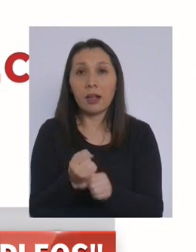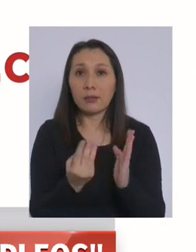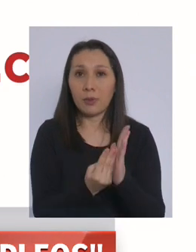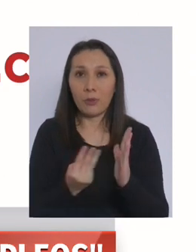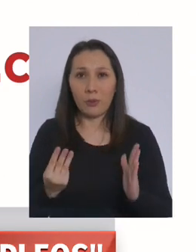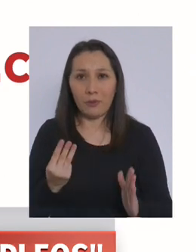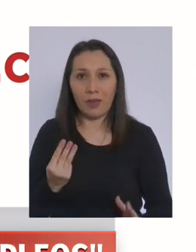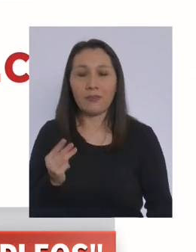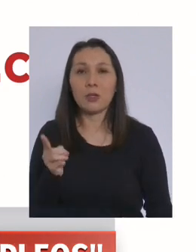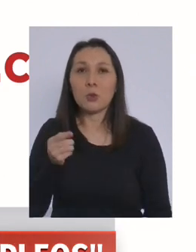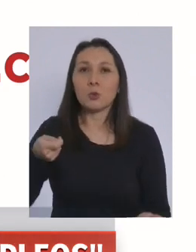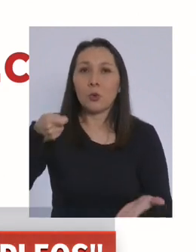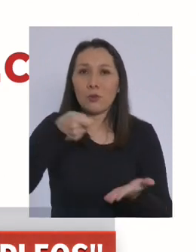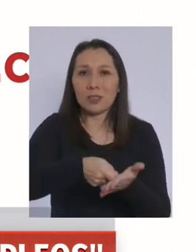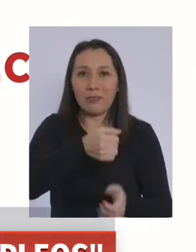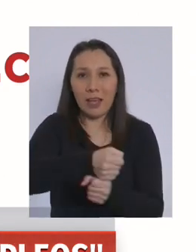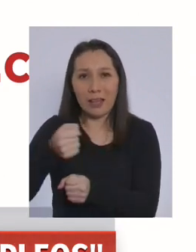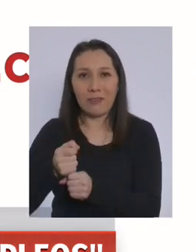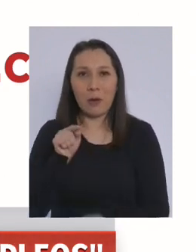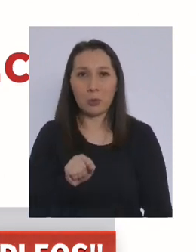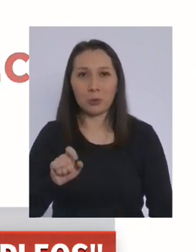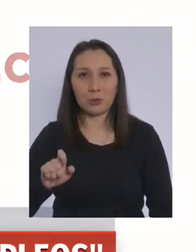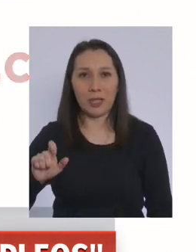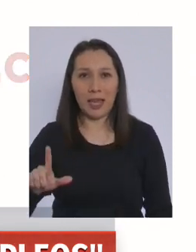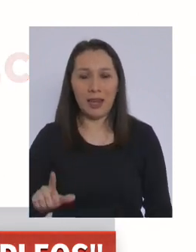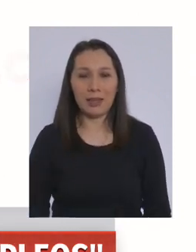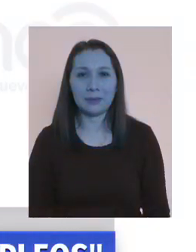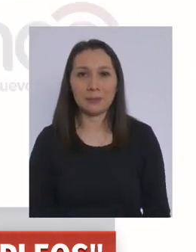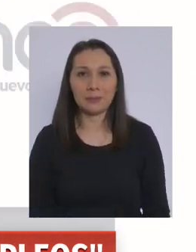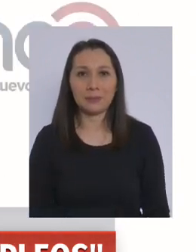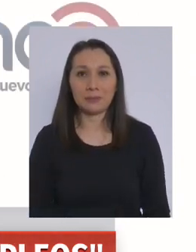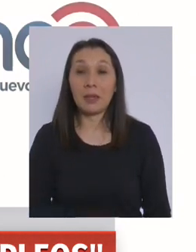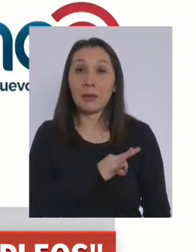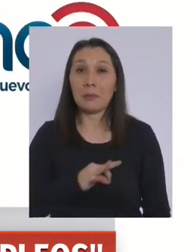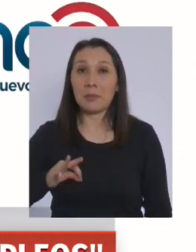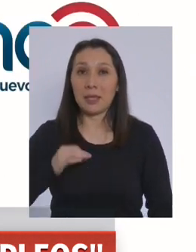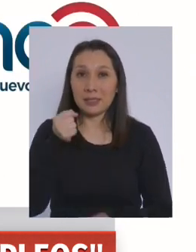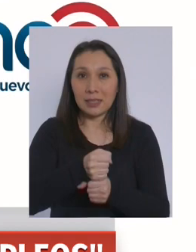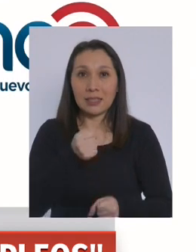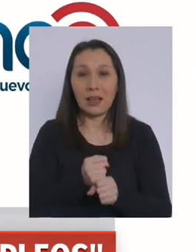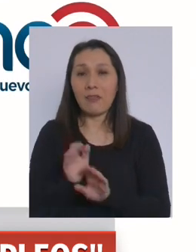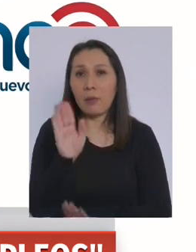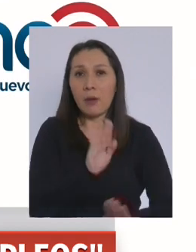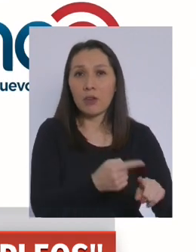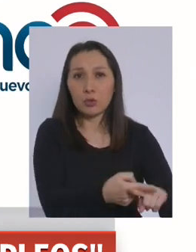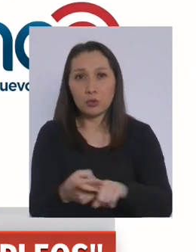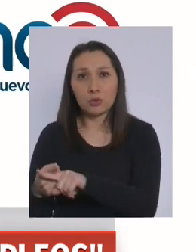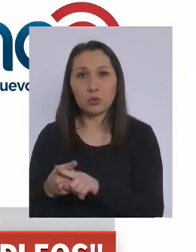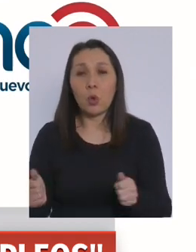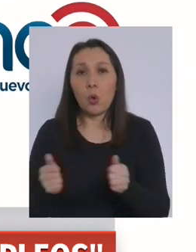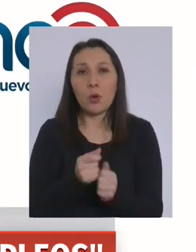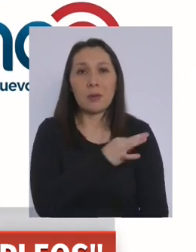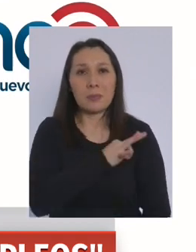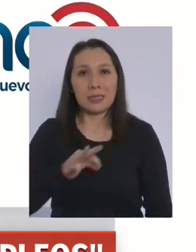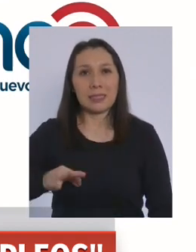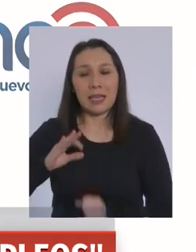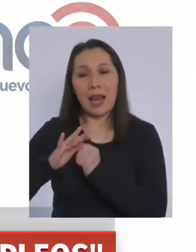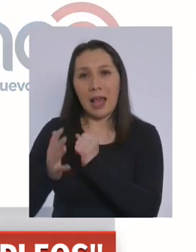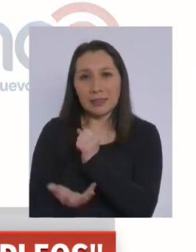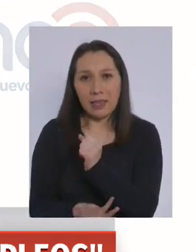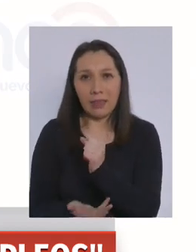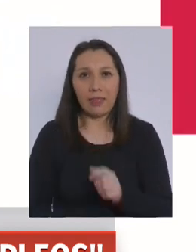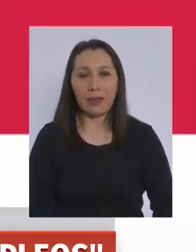trabajo. Un plan de protección, de subsidio al empleo que era muy esperado, que recordemos había sido anunciado en la cuenta pública